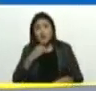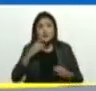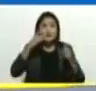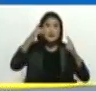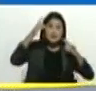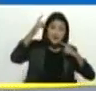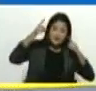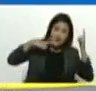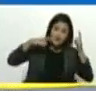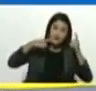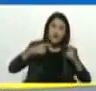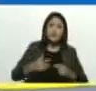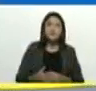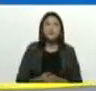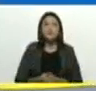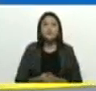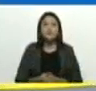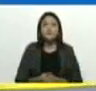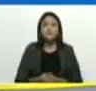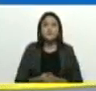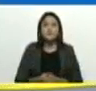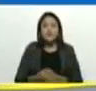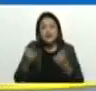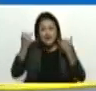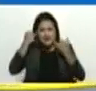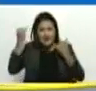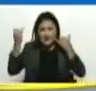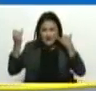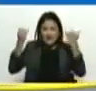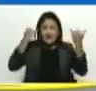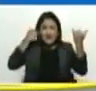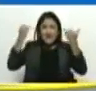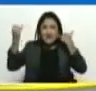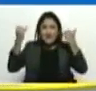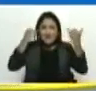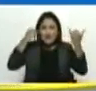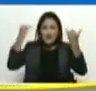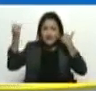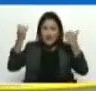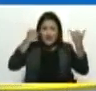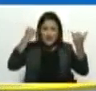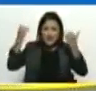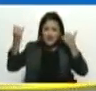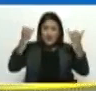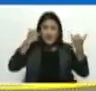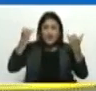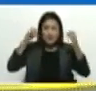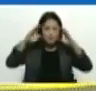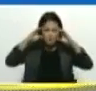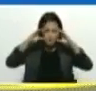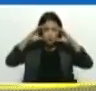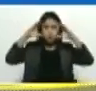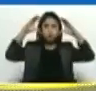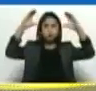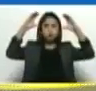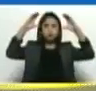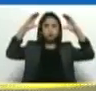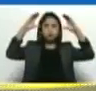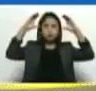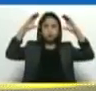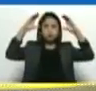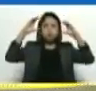más enlazaron sus ideas con esa descomunal capacidad de pensar